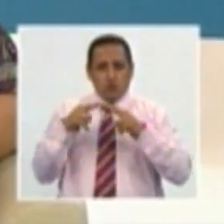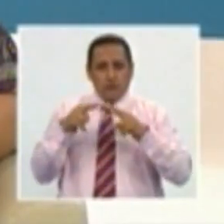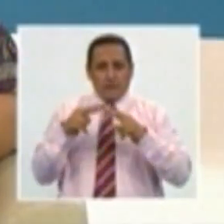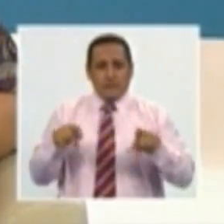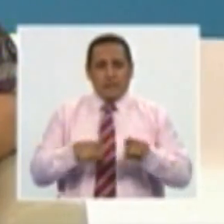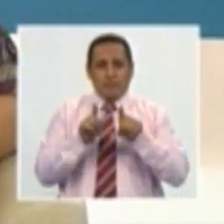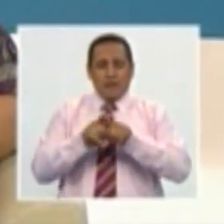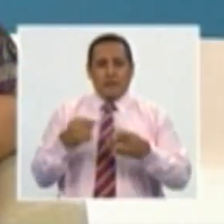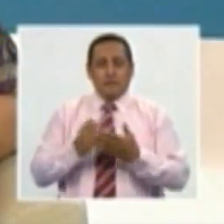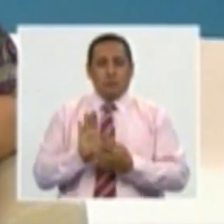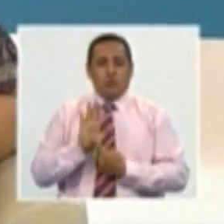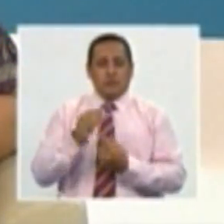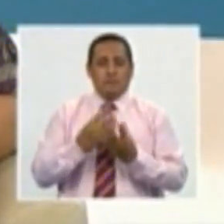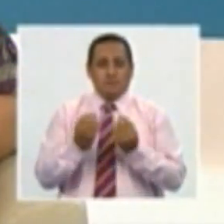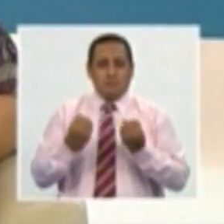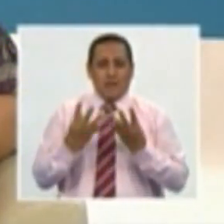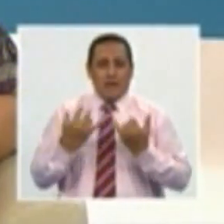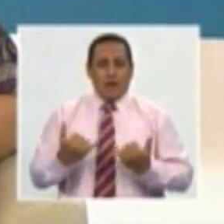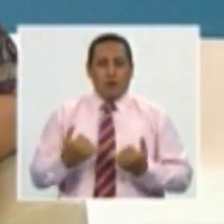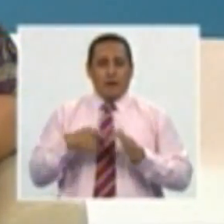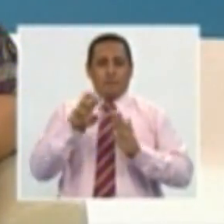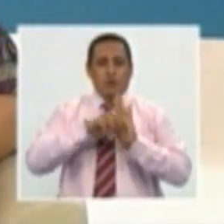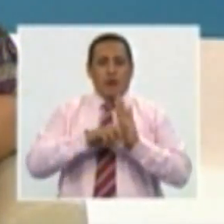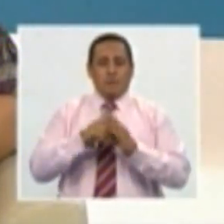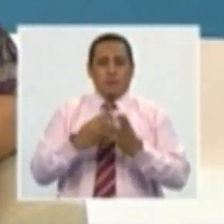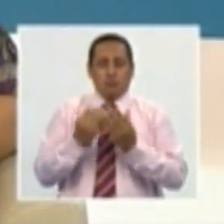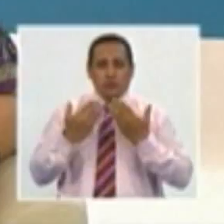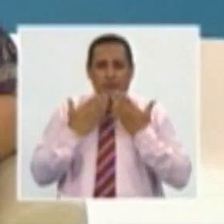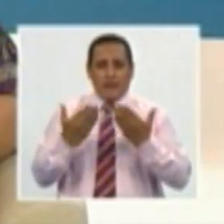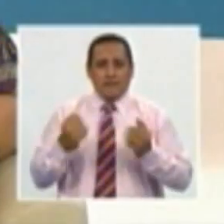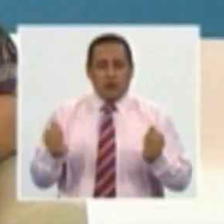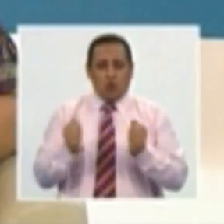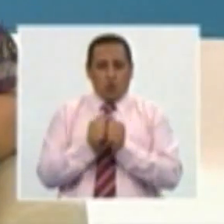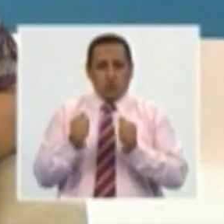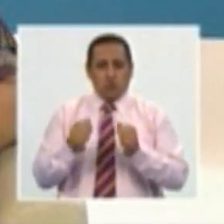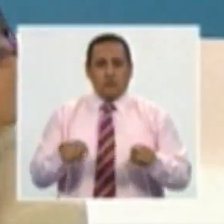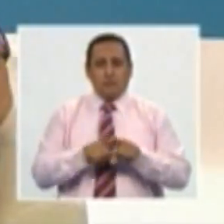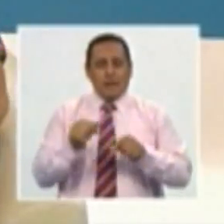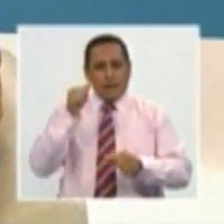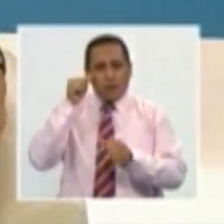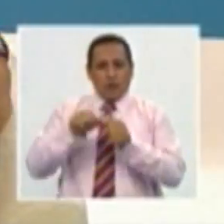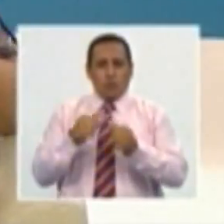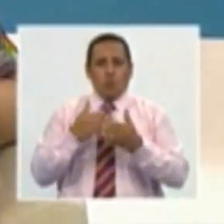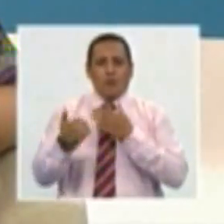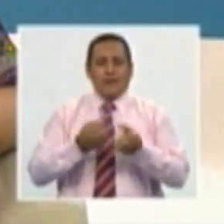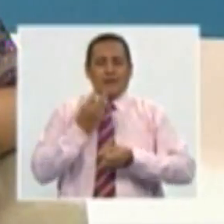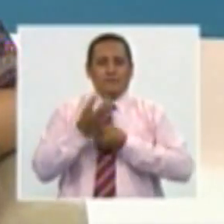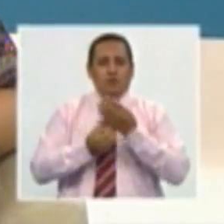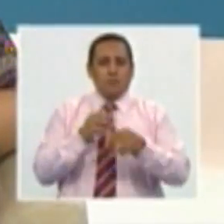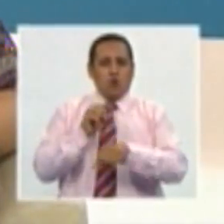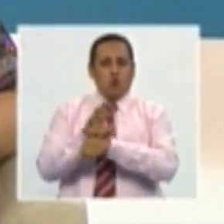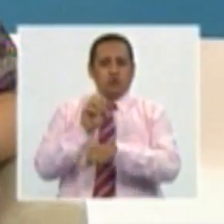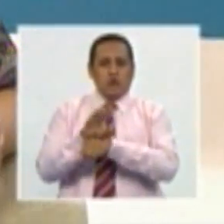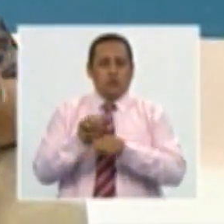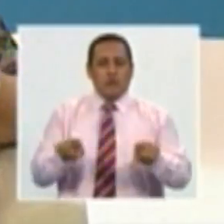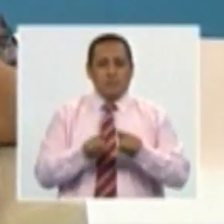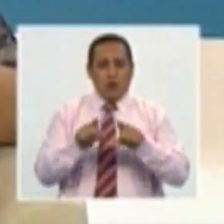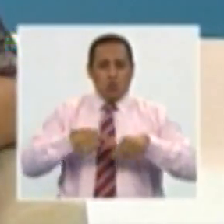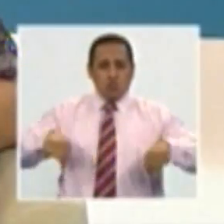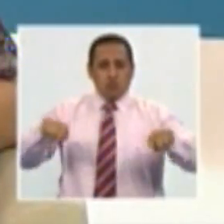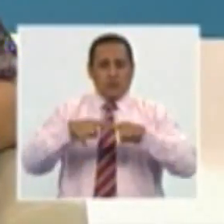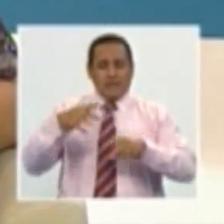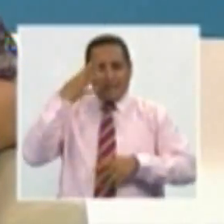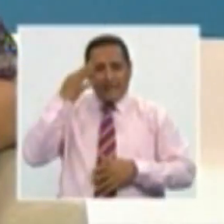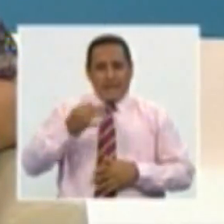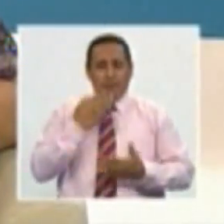este Estado. Hemos llegado con esto al final del programa. Gracias por haber estado con nosotros. Como siempre les recordamos que cualquier comentario o sugerencia que ustedes